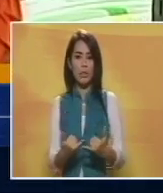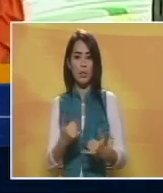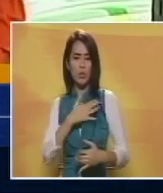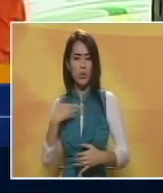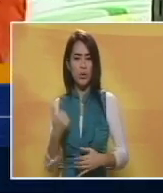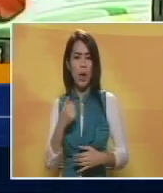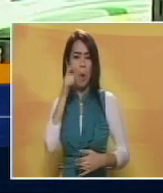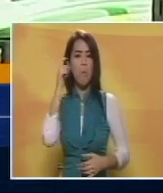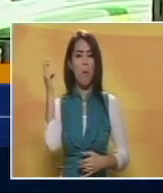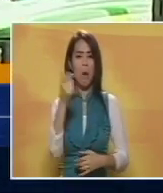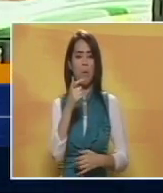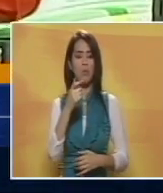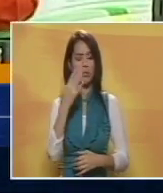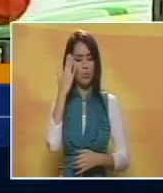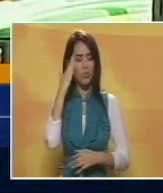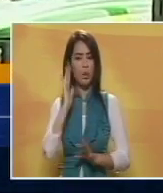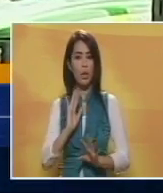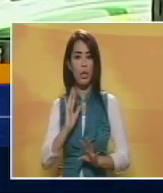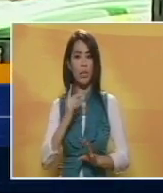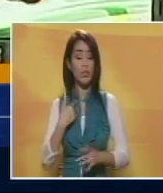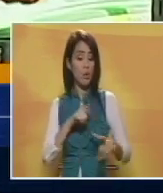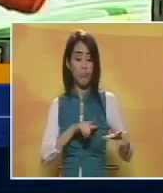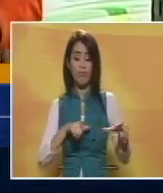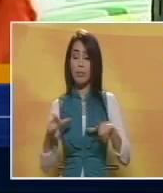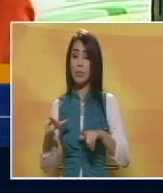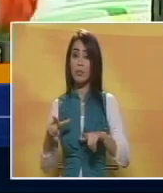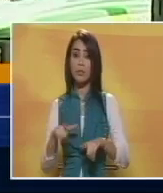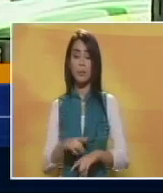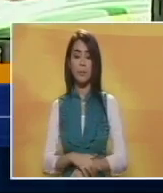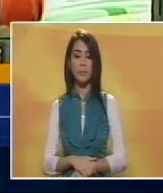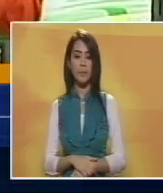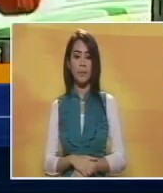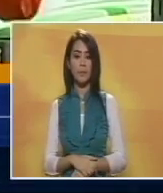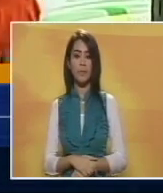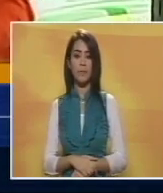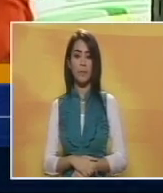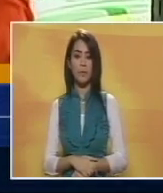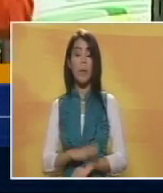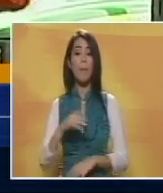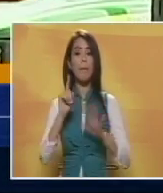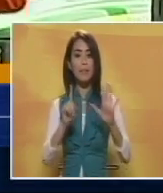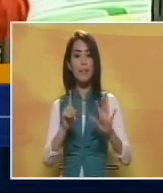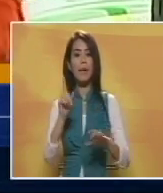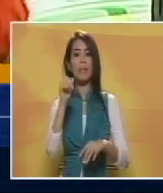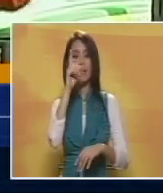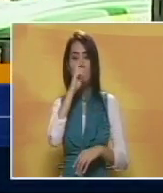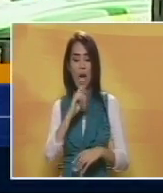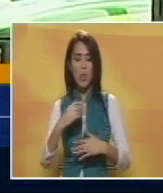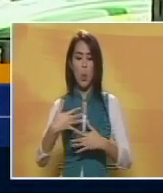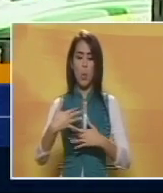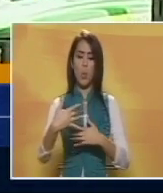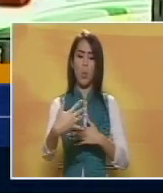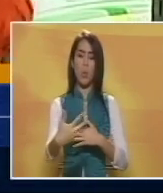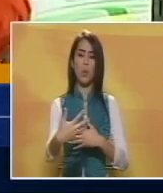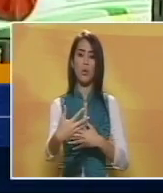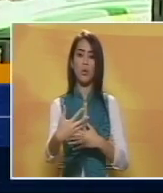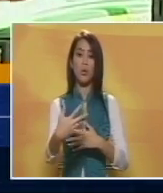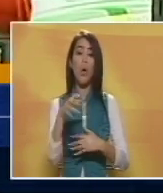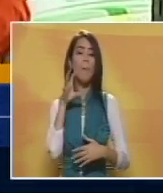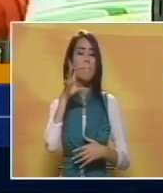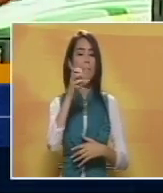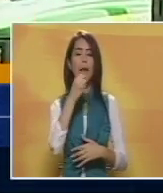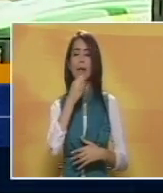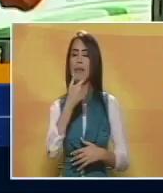quiere el pueblo y estoy preparado como nunca antes para los próximos 6 años hacer de nuestra patria una patria